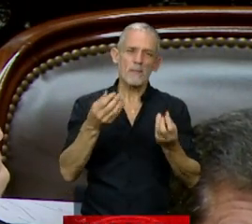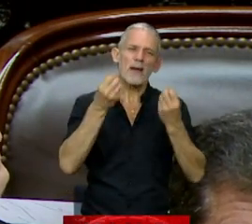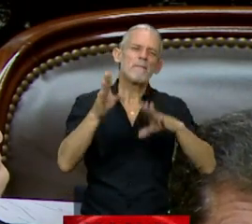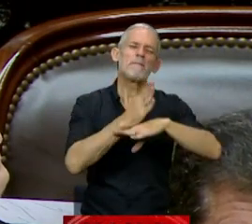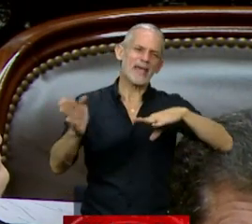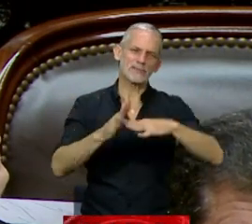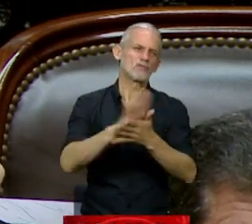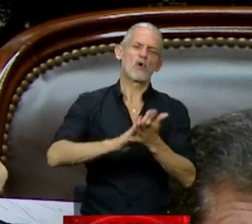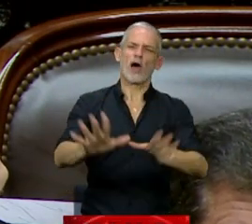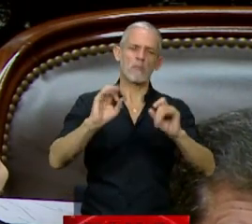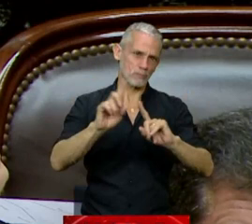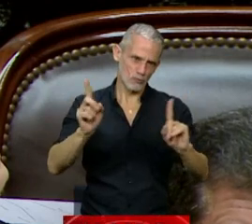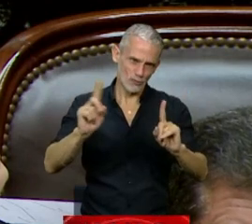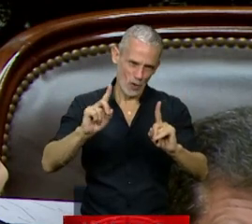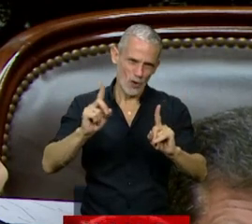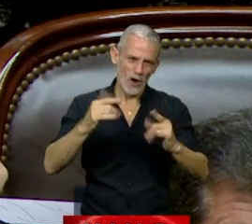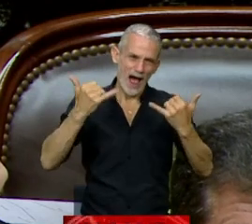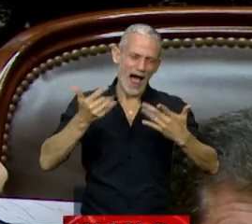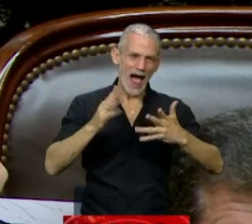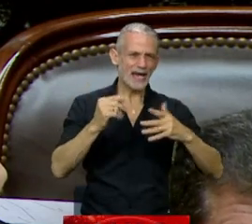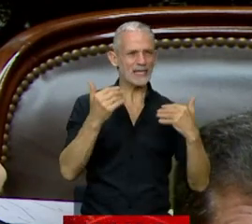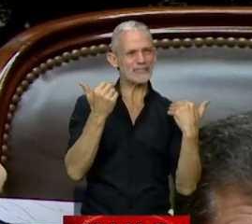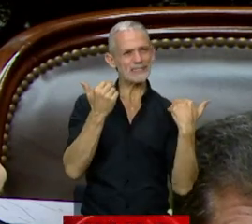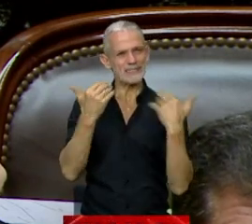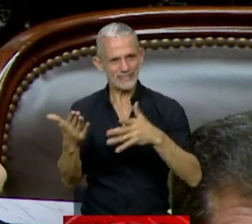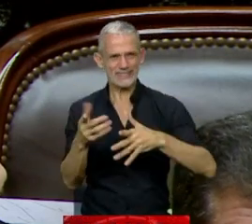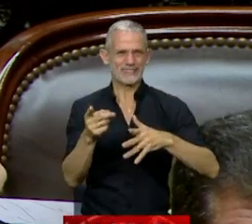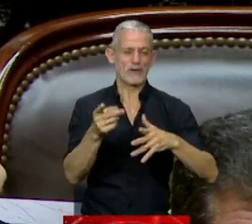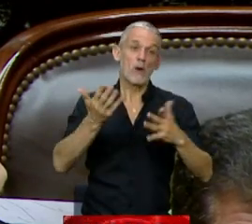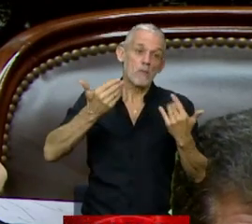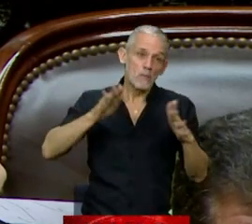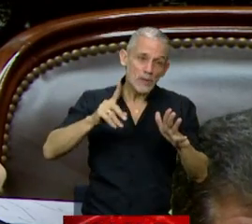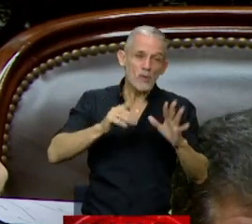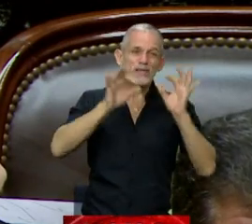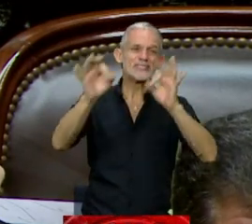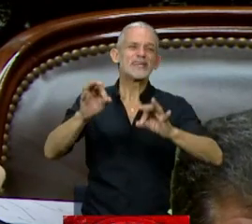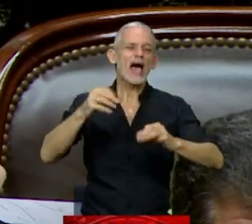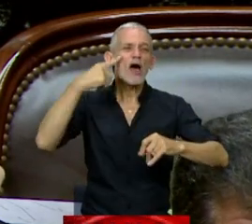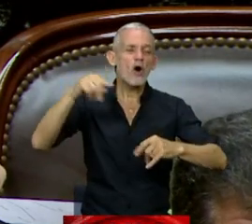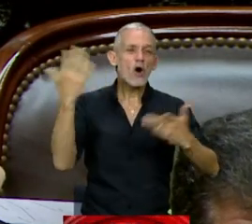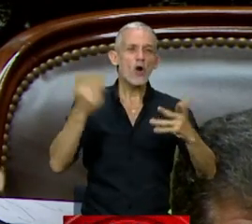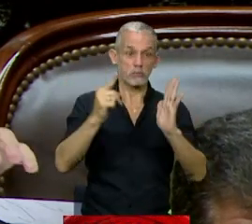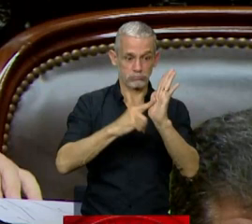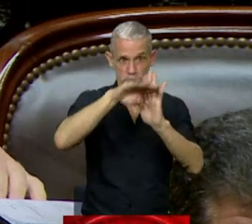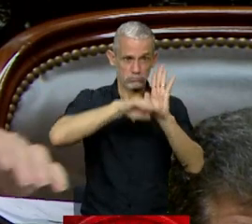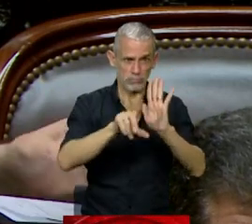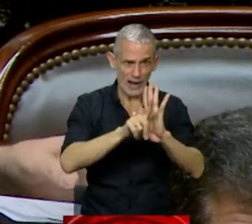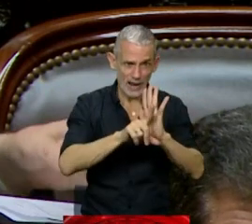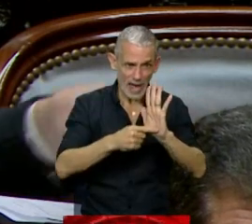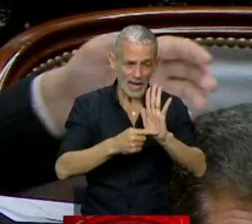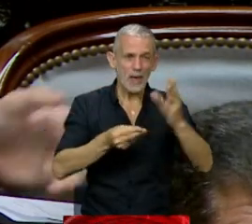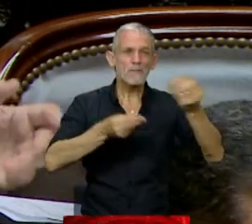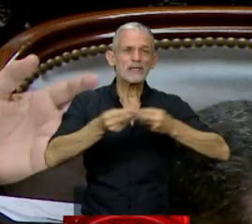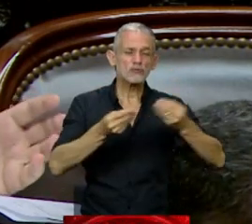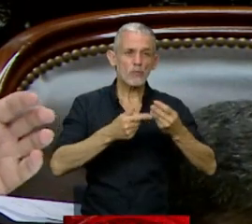partida que muestra claramente una tendencia que podemos alcanzar a través de una norma que no requiera